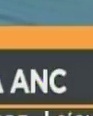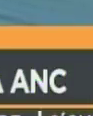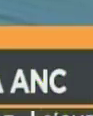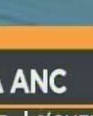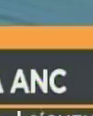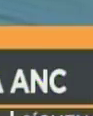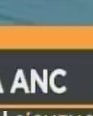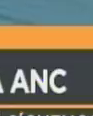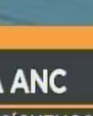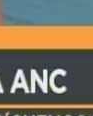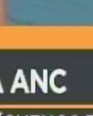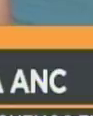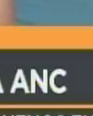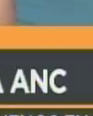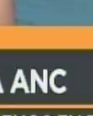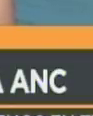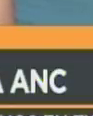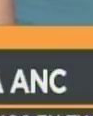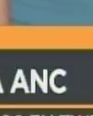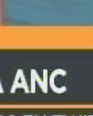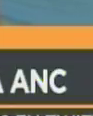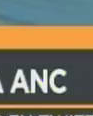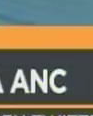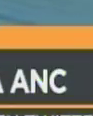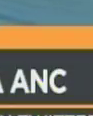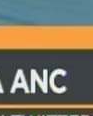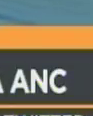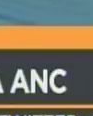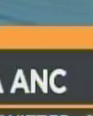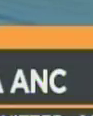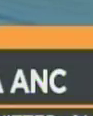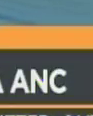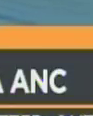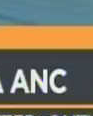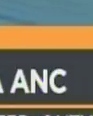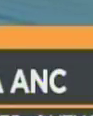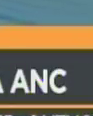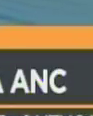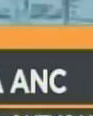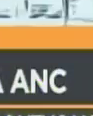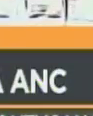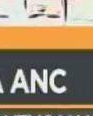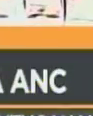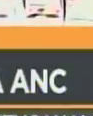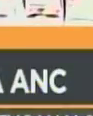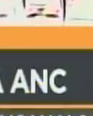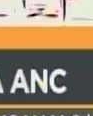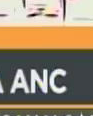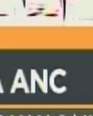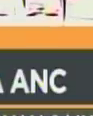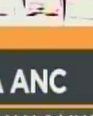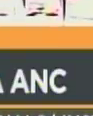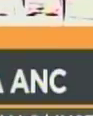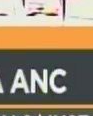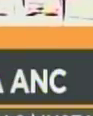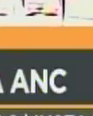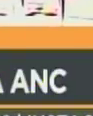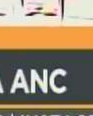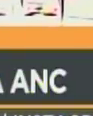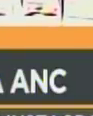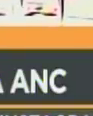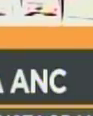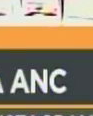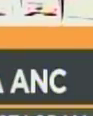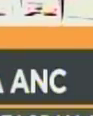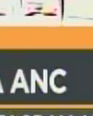da también una garantía especial al pueblo de Venezuela de que aquí está su escudo protector, de que en la constituyente no se